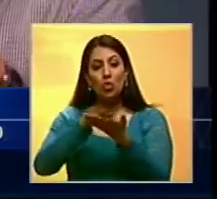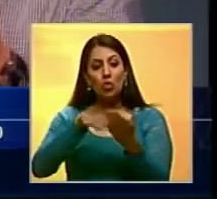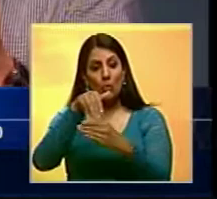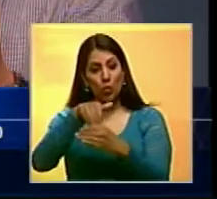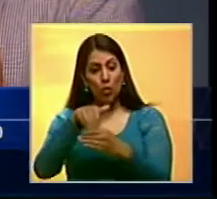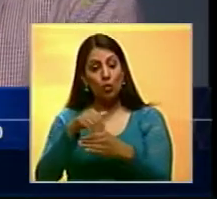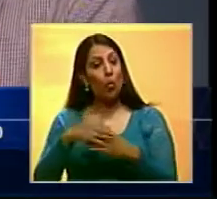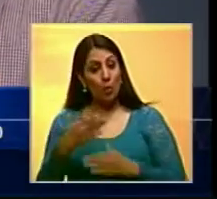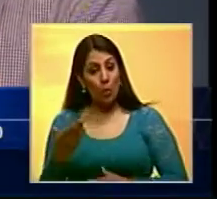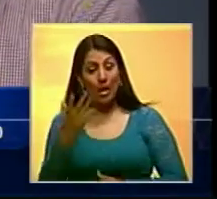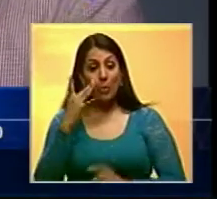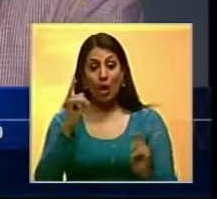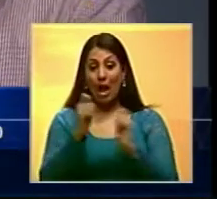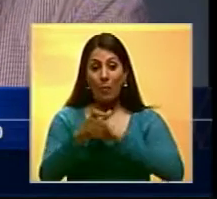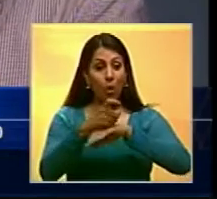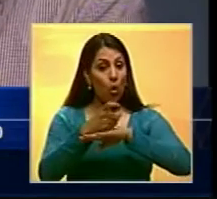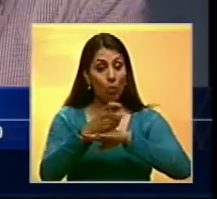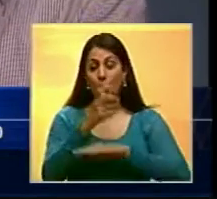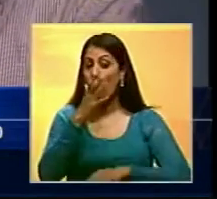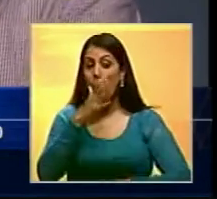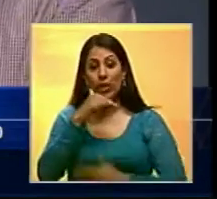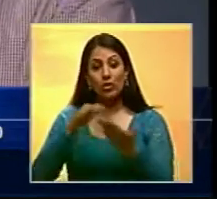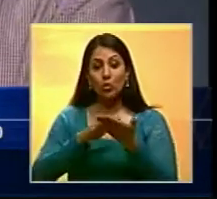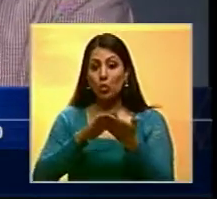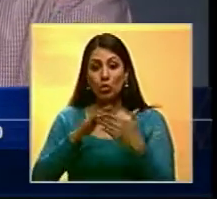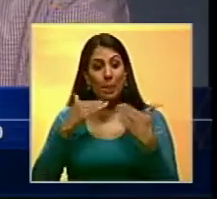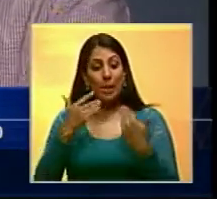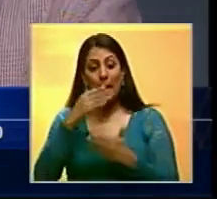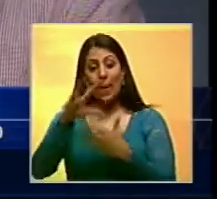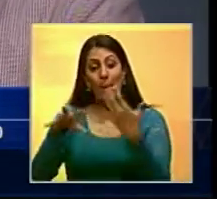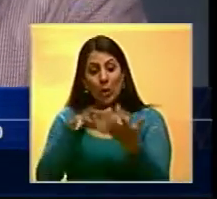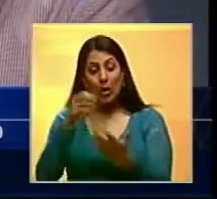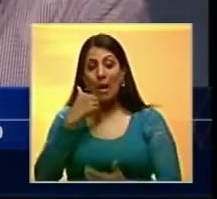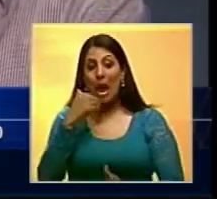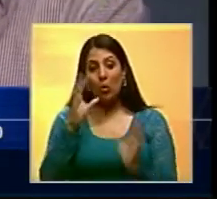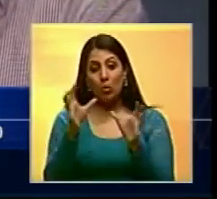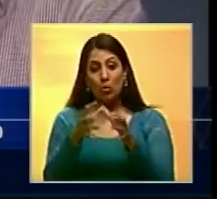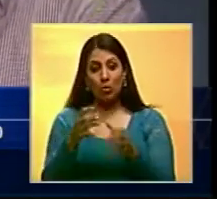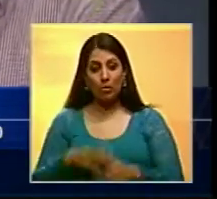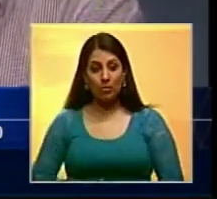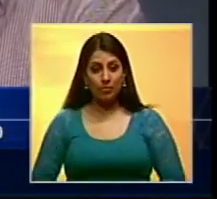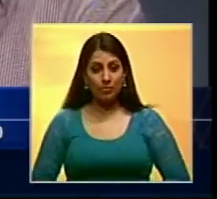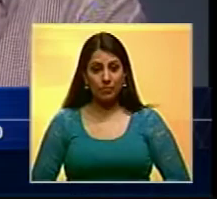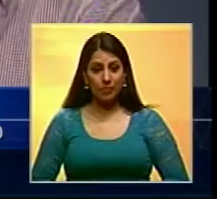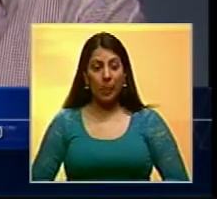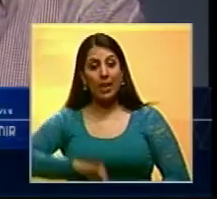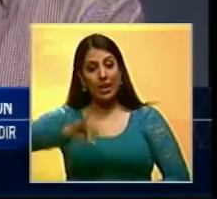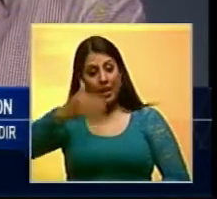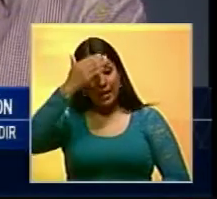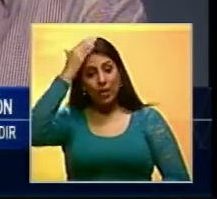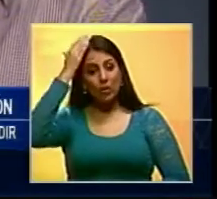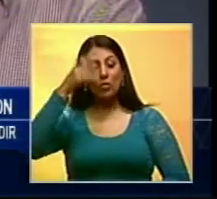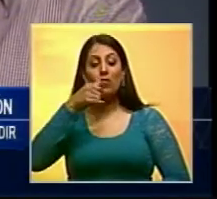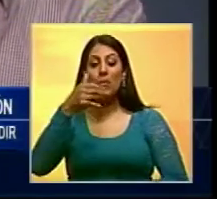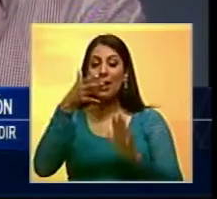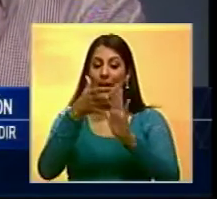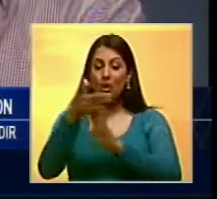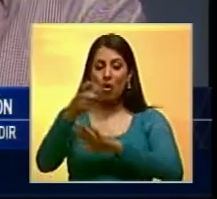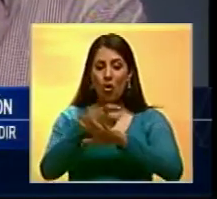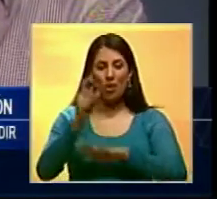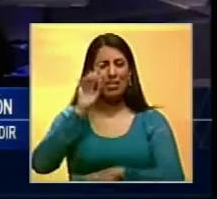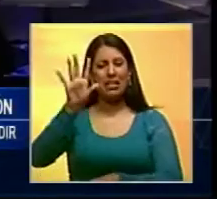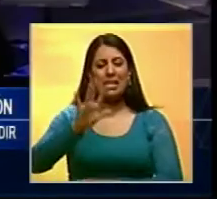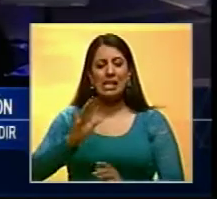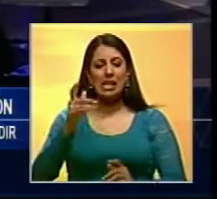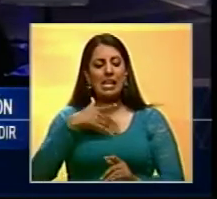electoral, porque sin cambio de gobierno aquí no hay solución para el problema de ningún sector. Torrealba considera que el gobierno intenta confundir a